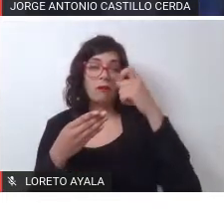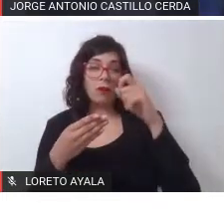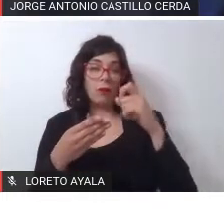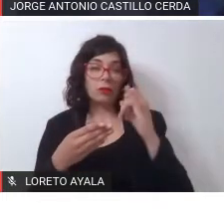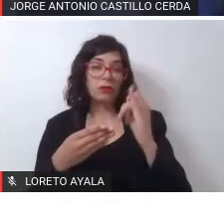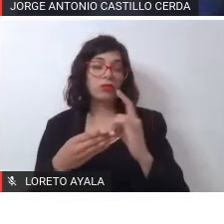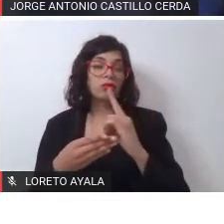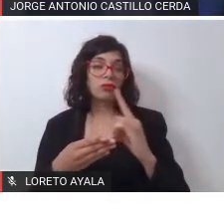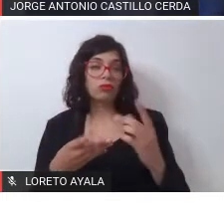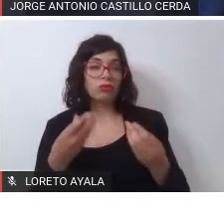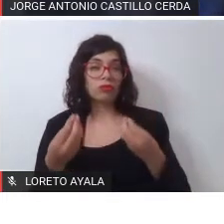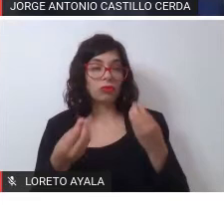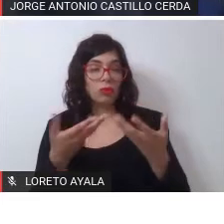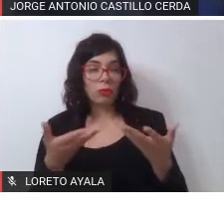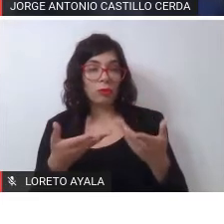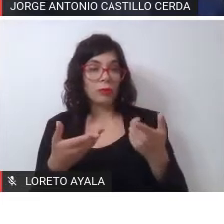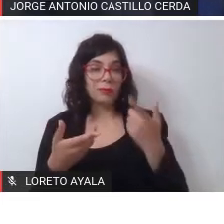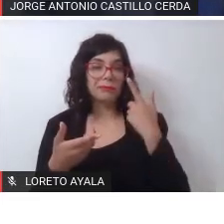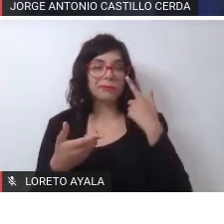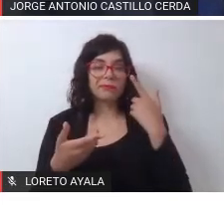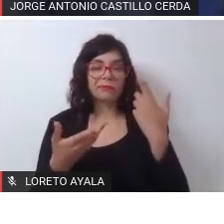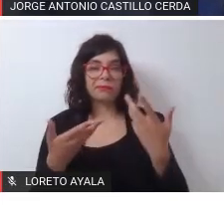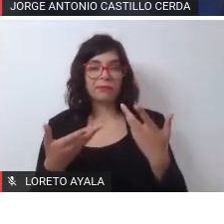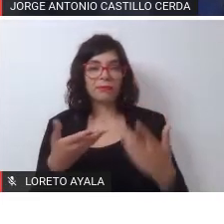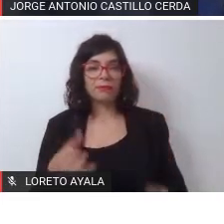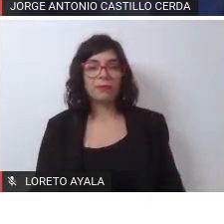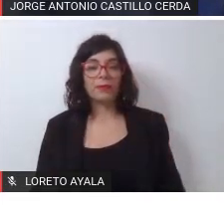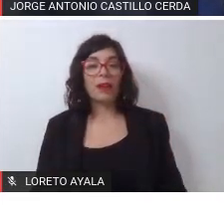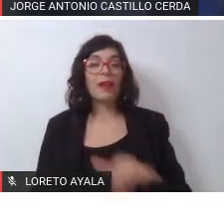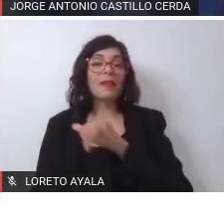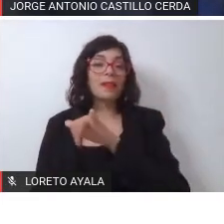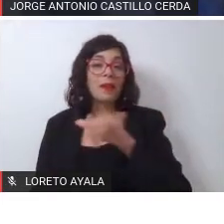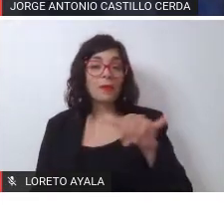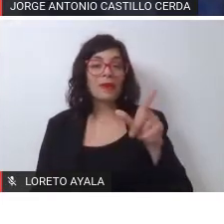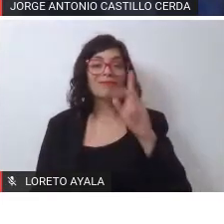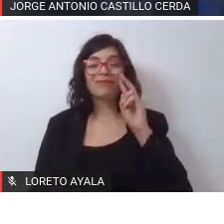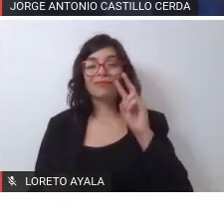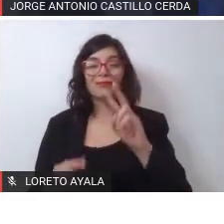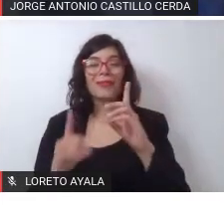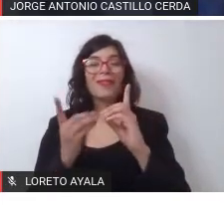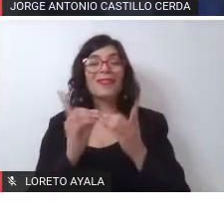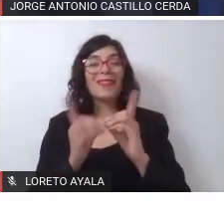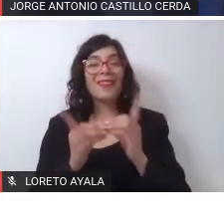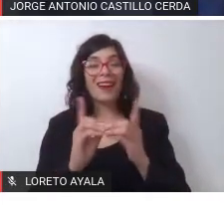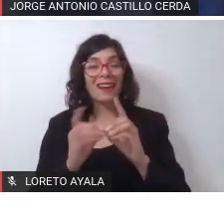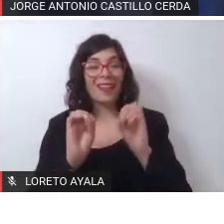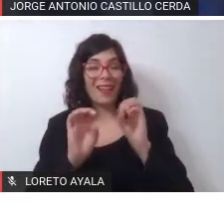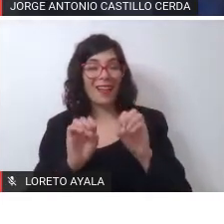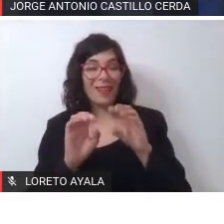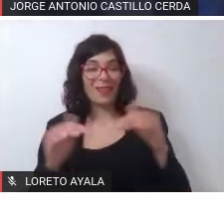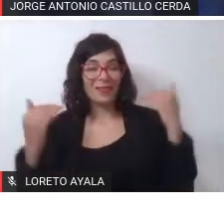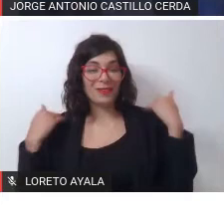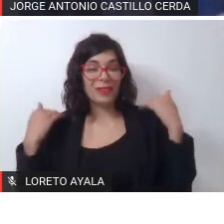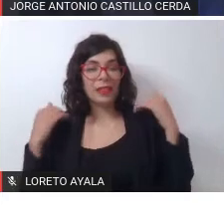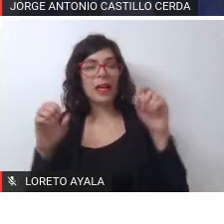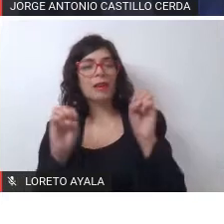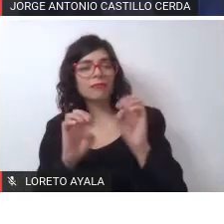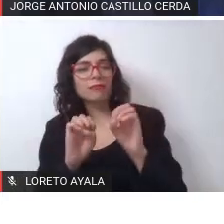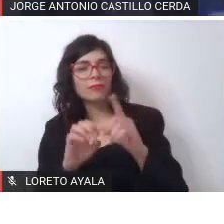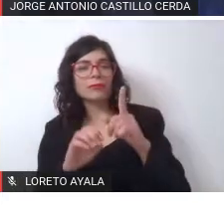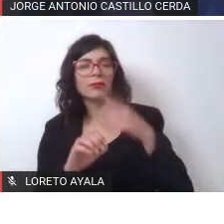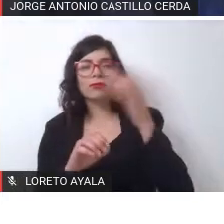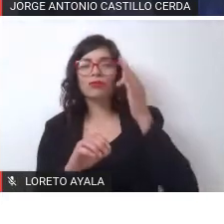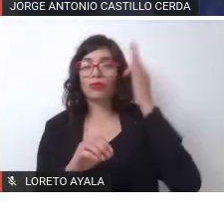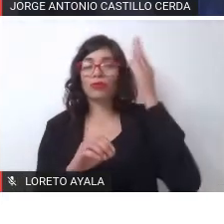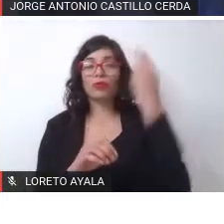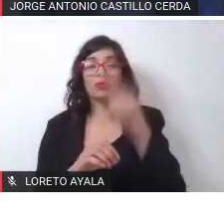que ahí tenemos un cruce con eso. Luego vimos didácticas de la educación física, enseñanza y aprendizaje de habilidades para la vida, cómo enseñamos,